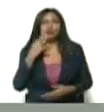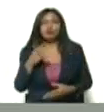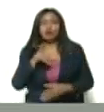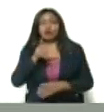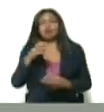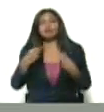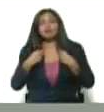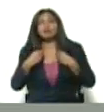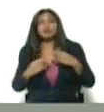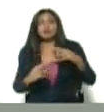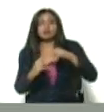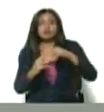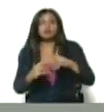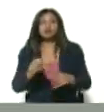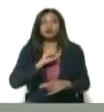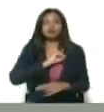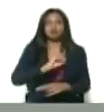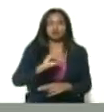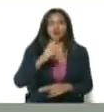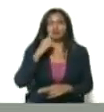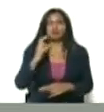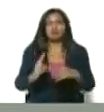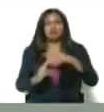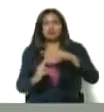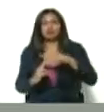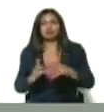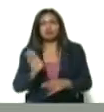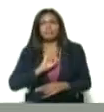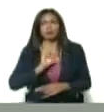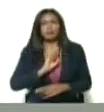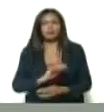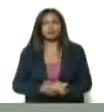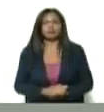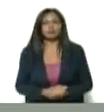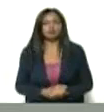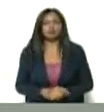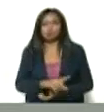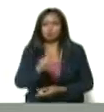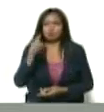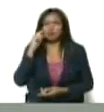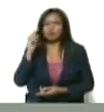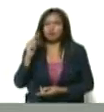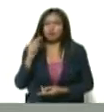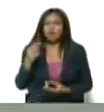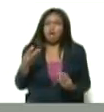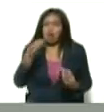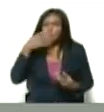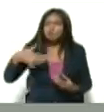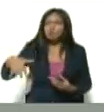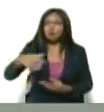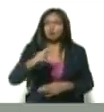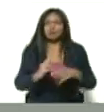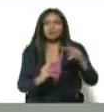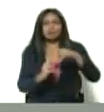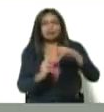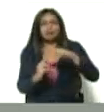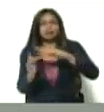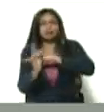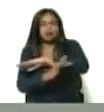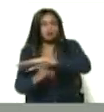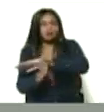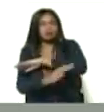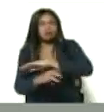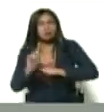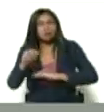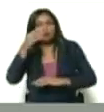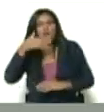habitantes del Táchira. Yo soy de la frontera del Táchira. Precisamente ese gesto que está teniendo no solo con el pueblo tachirense de la frontera, sino